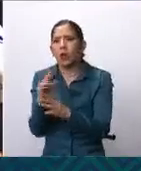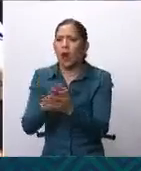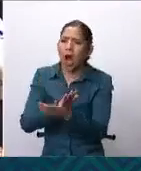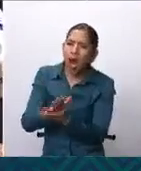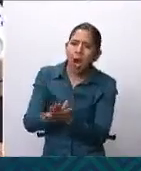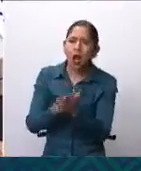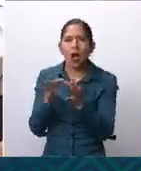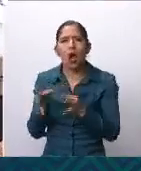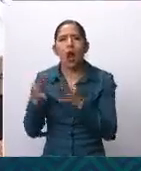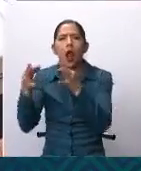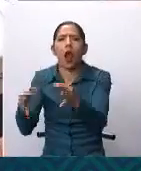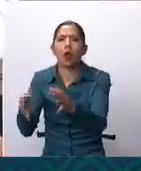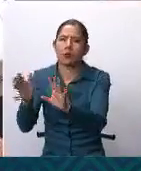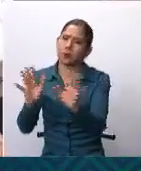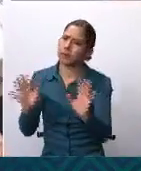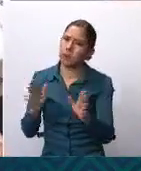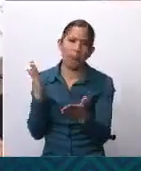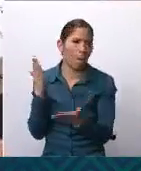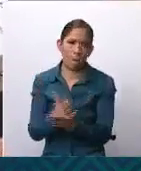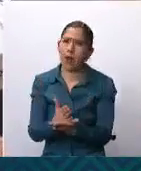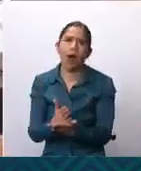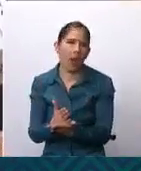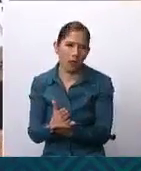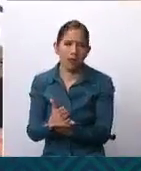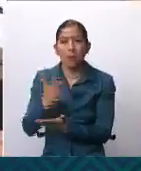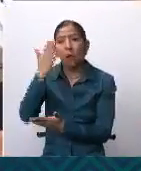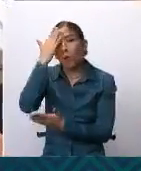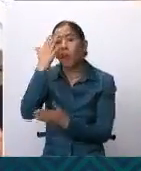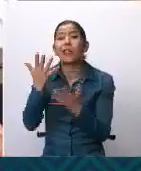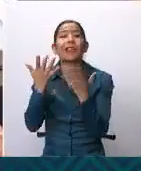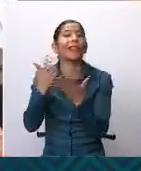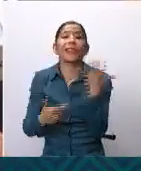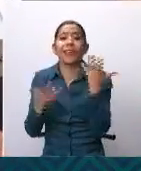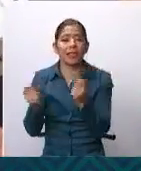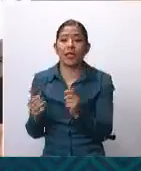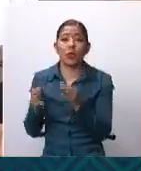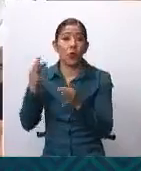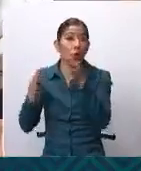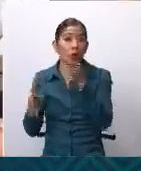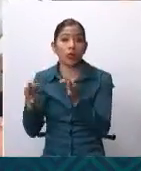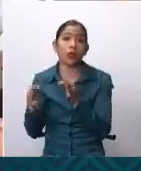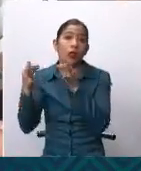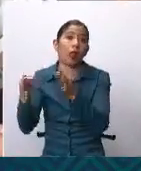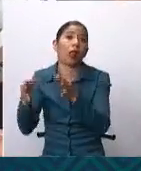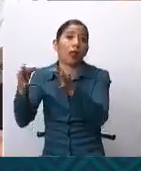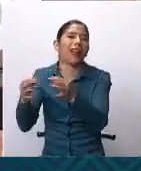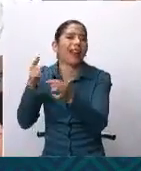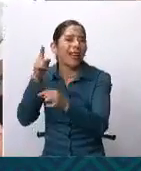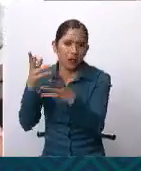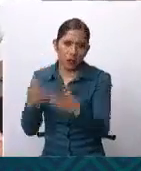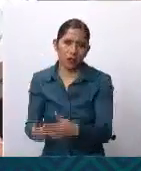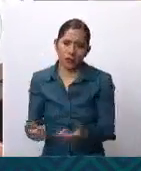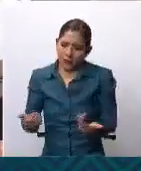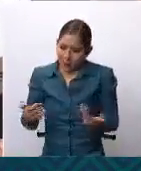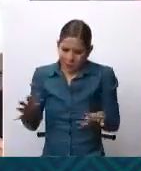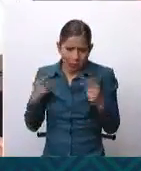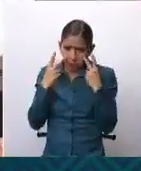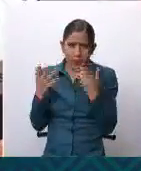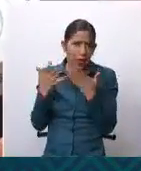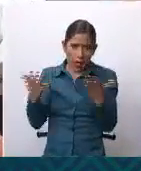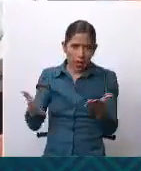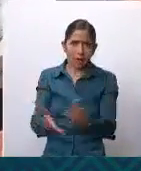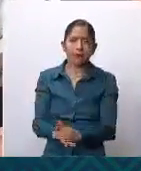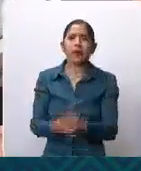chequenerías, basta de incidentes que solamente están buscando dilatar, alargar el proceso. Ya están los hechos. Hay